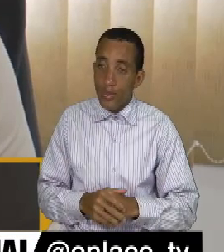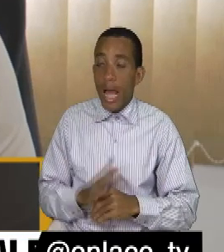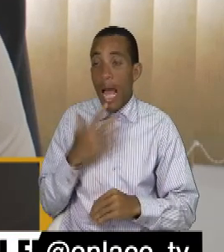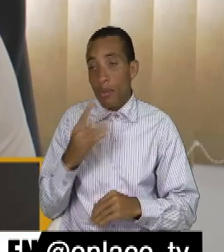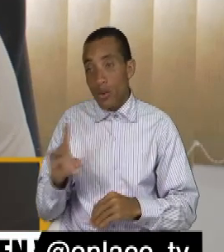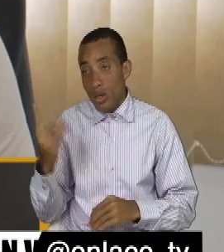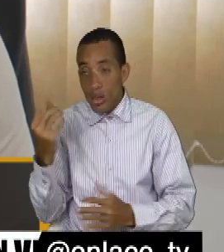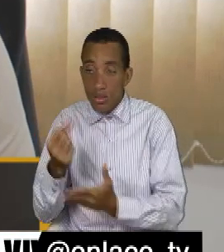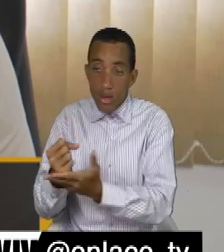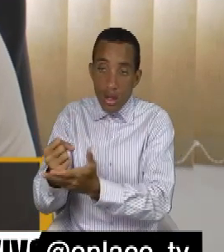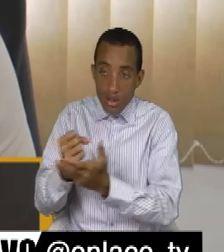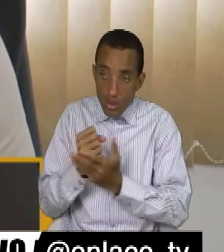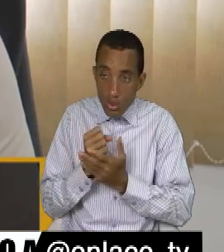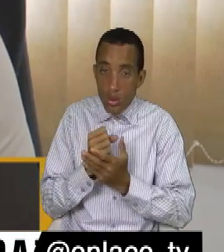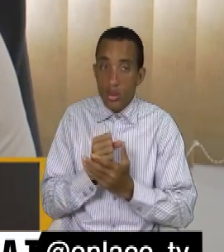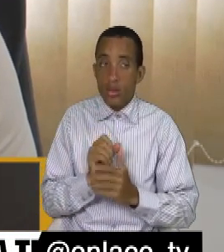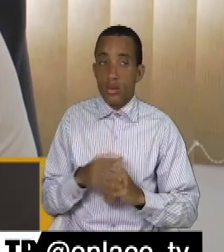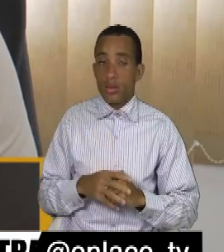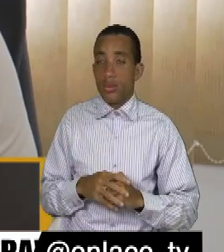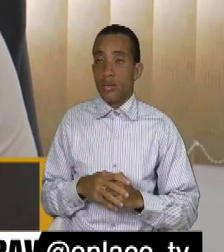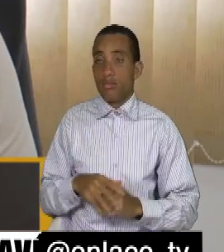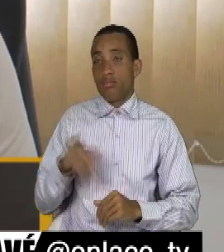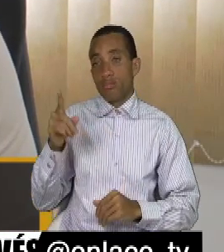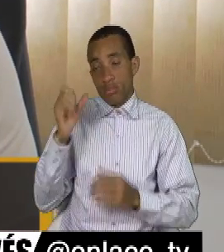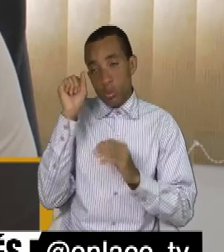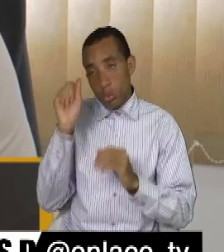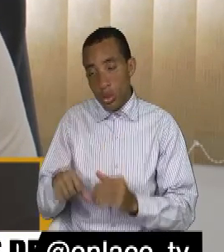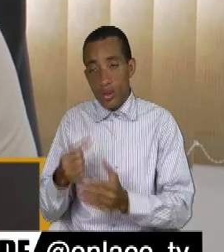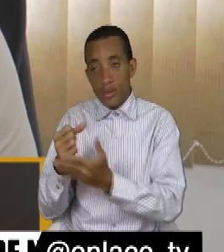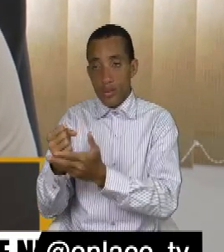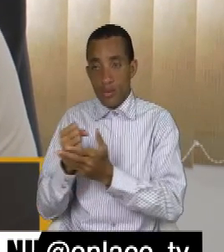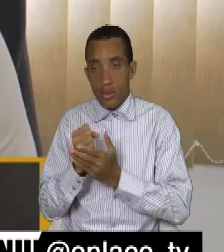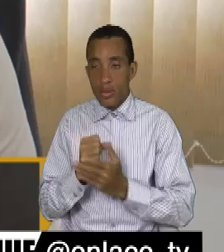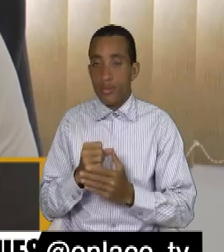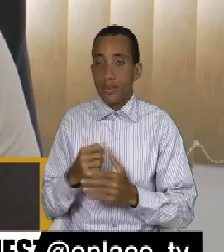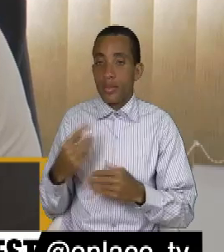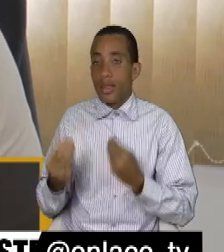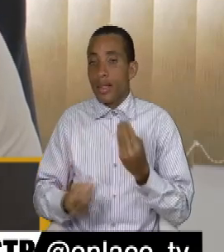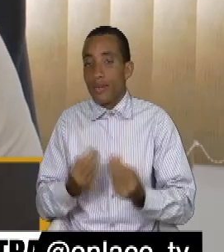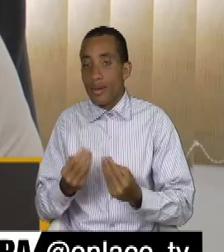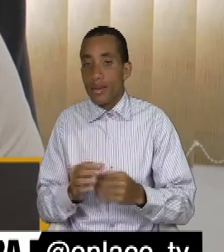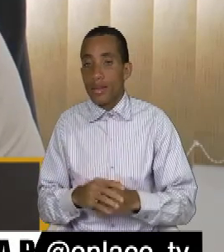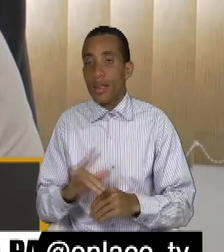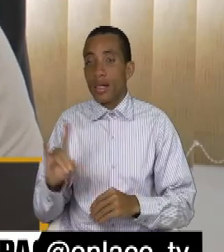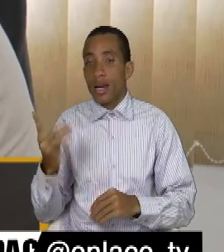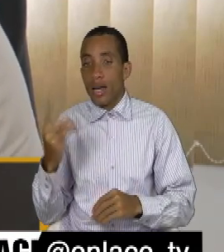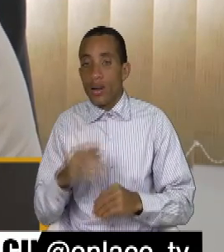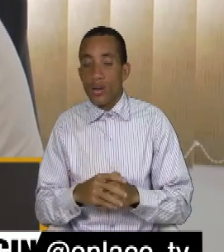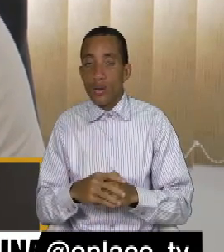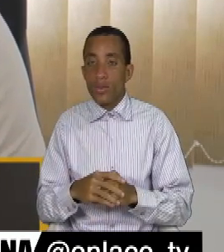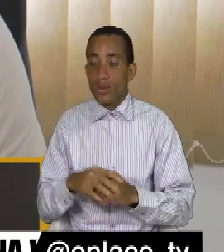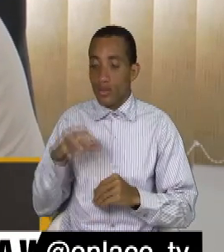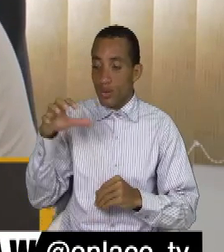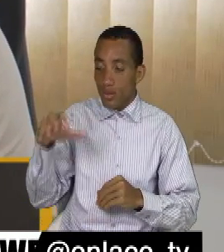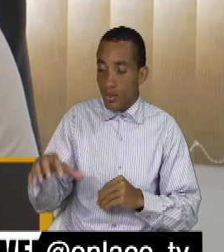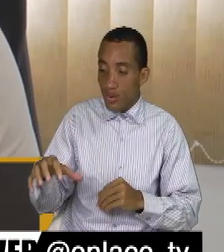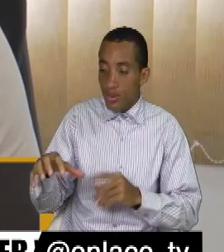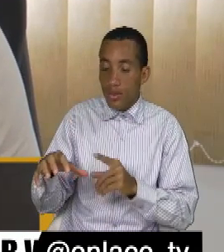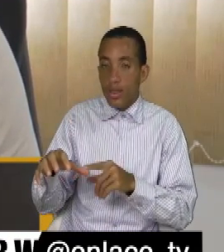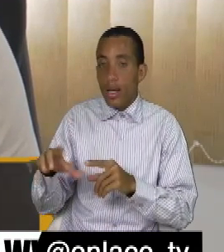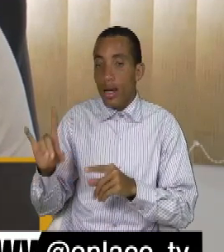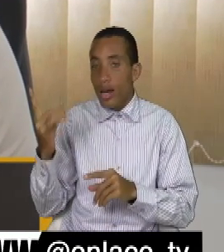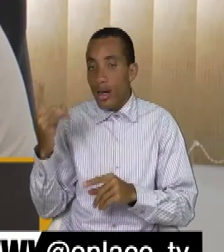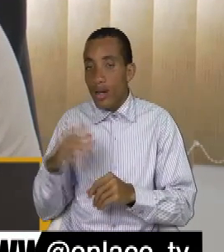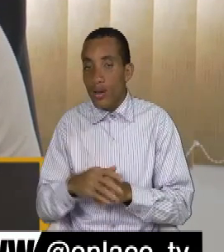que él nos quiera dar, que yo sé que se puede lograr, y mirar a ver si vamos a hacer un San Camilito, diría yo, buscar que se pueda